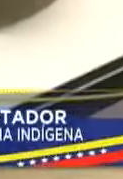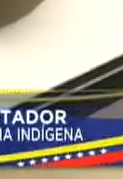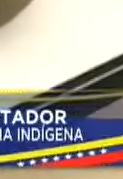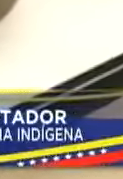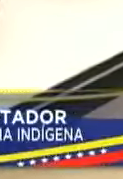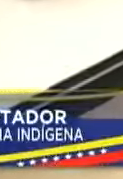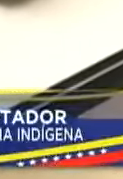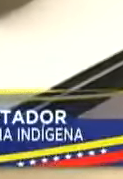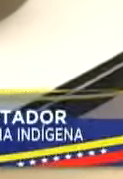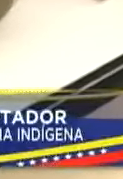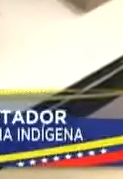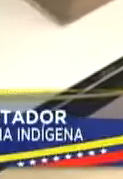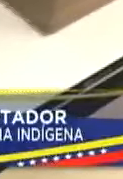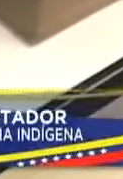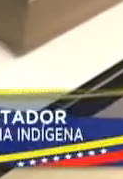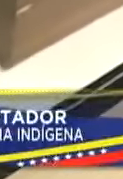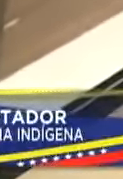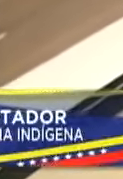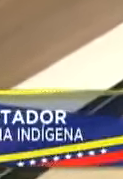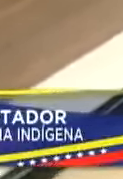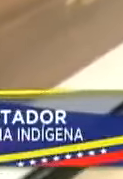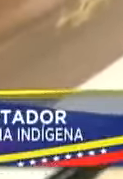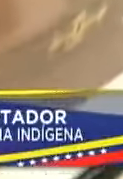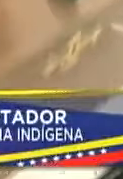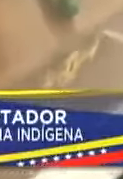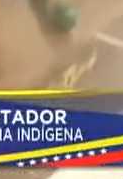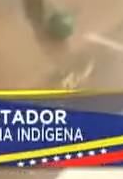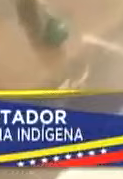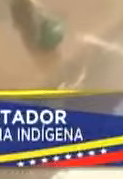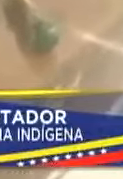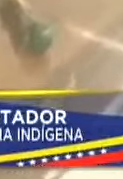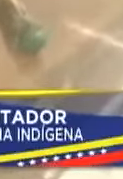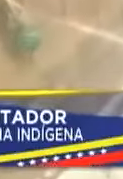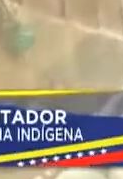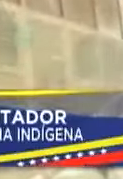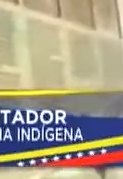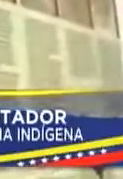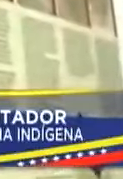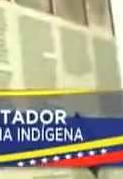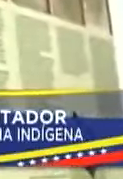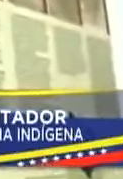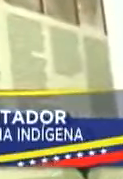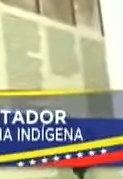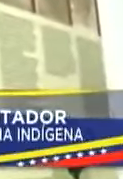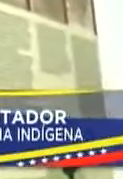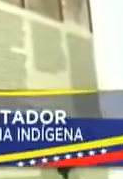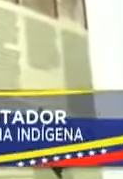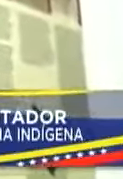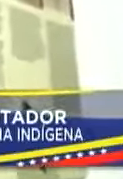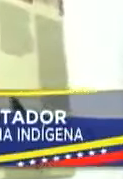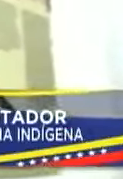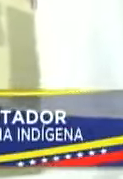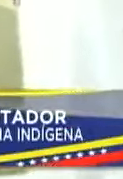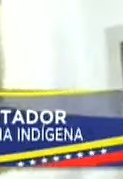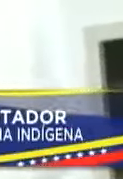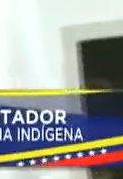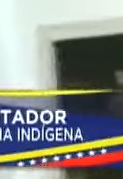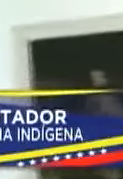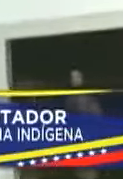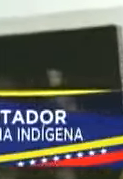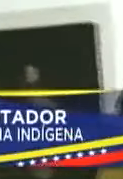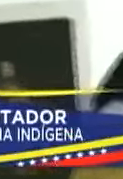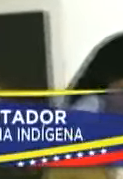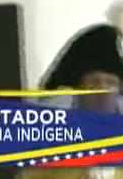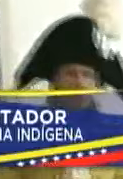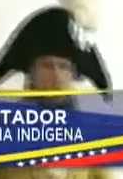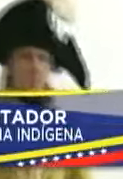Libertador Simón Bolívar, el hombre más universal. Todos sus aportes al continente, así como también se ven